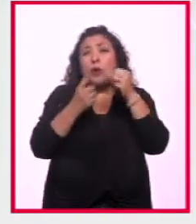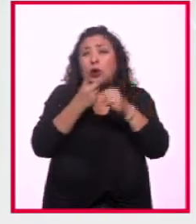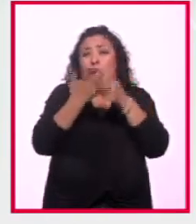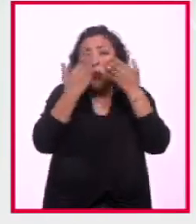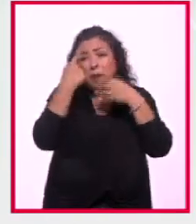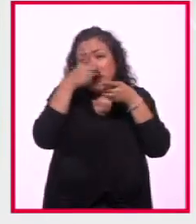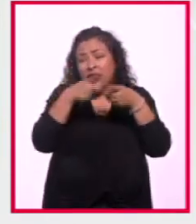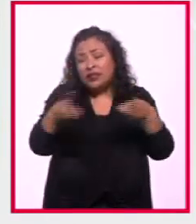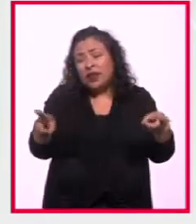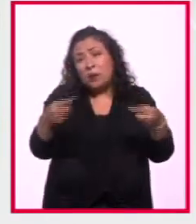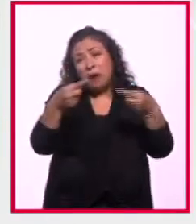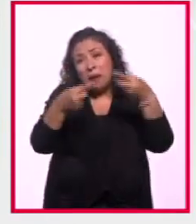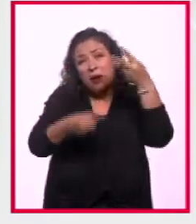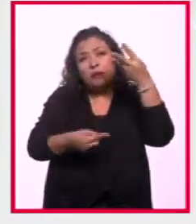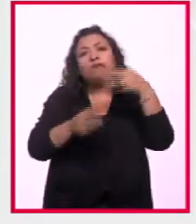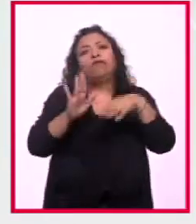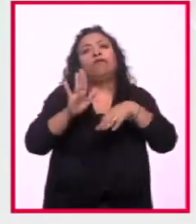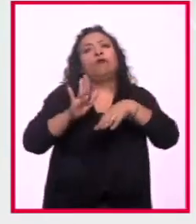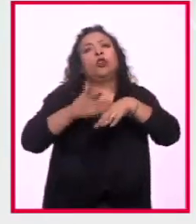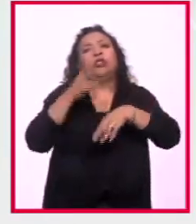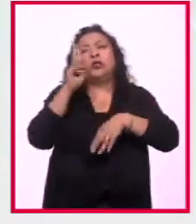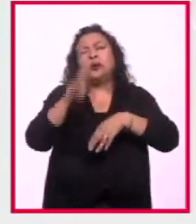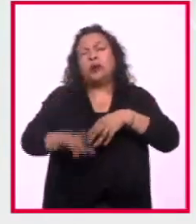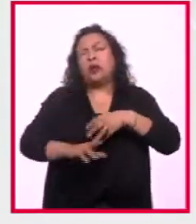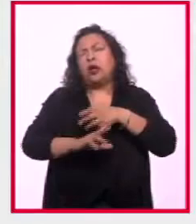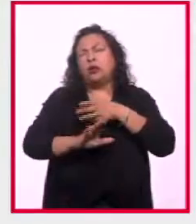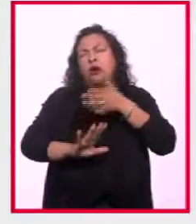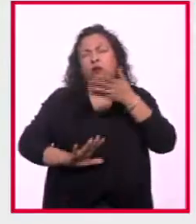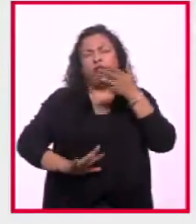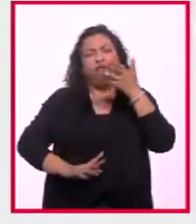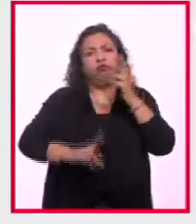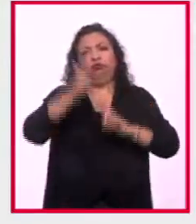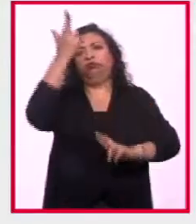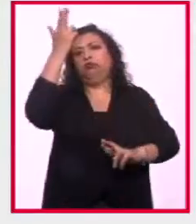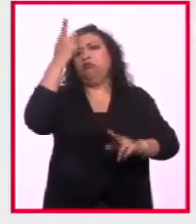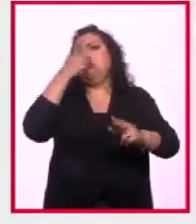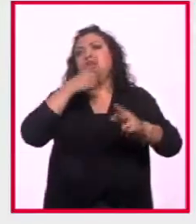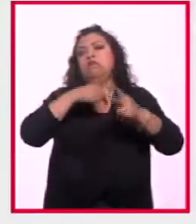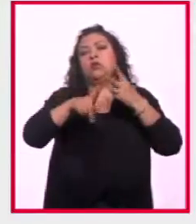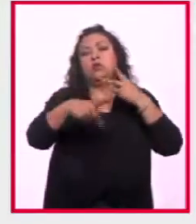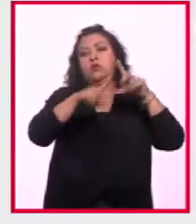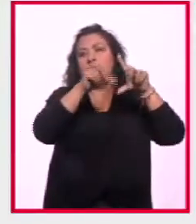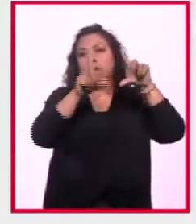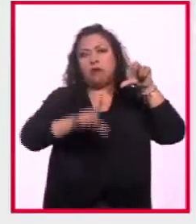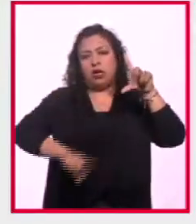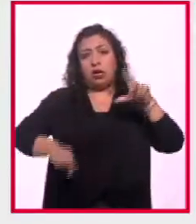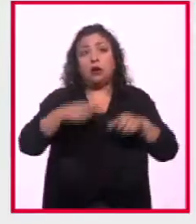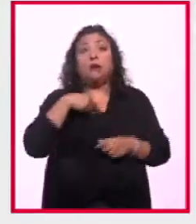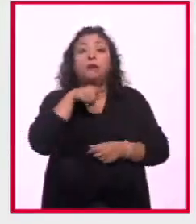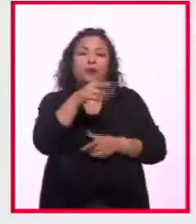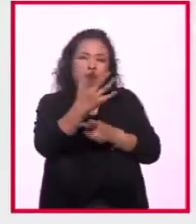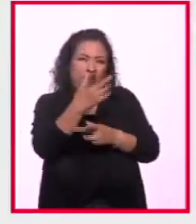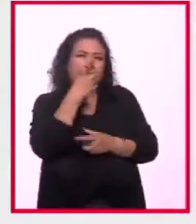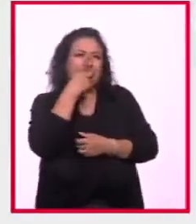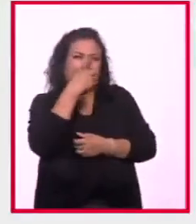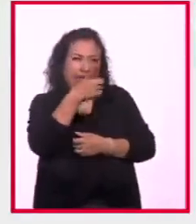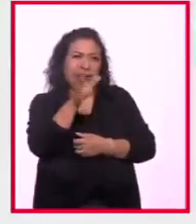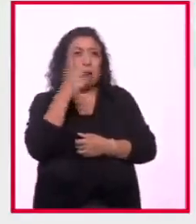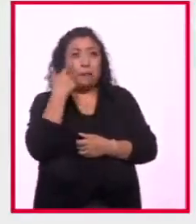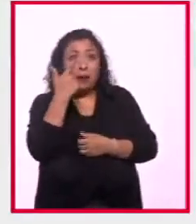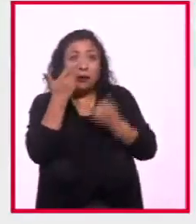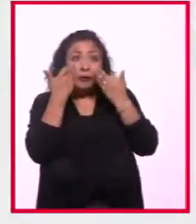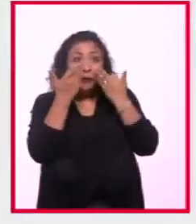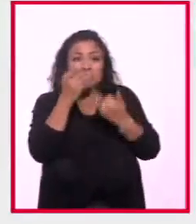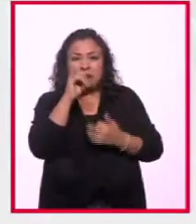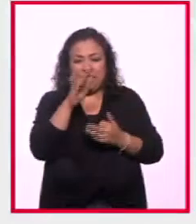de desarrollo lo que provocó este enorme estallido social que fue la revolución mexicana ahora tú dices que aquí tenemos